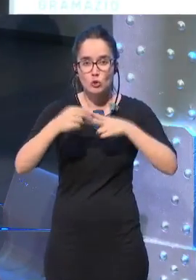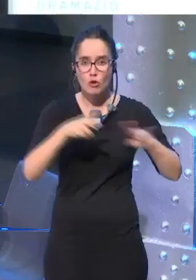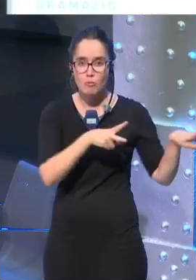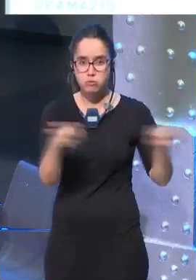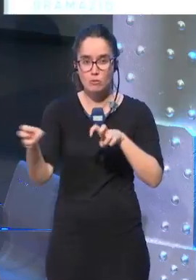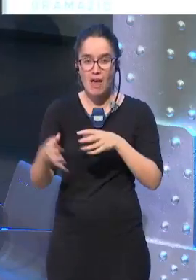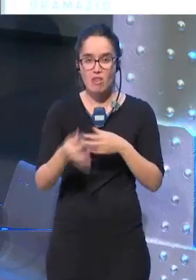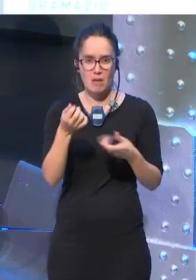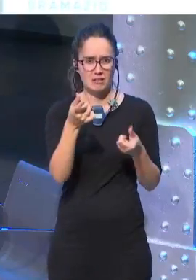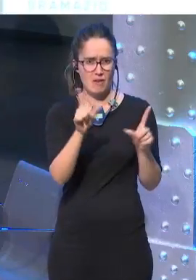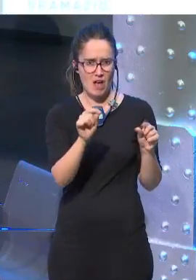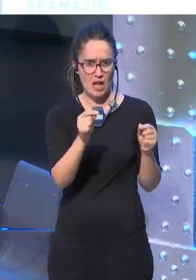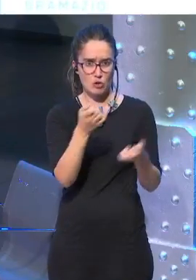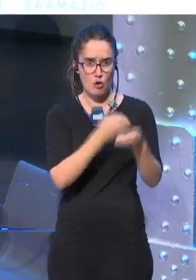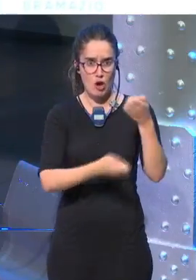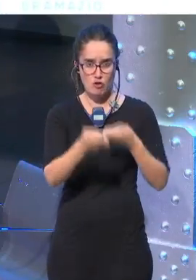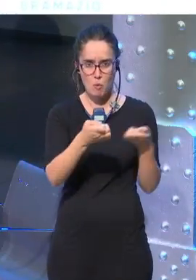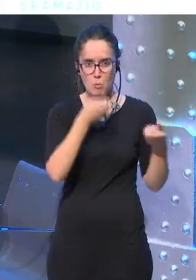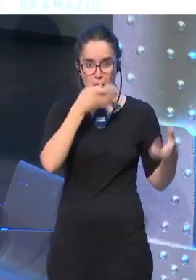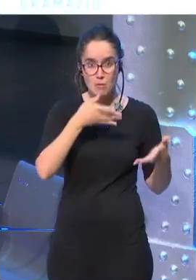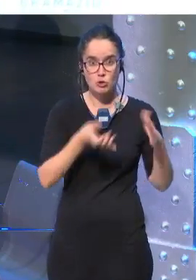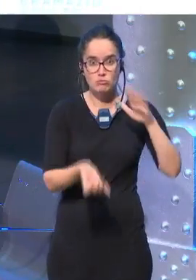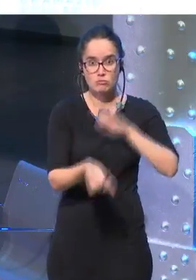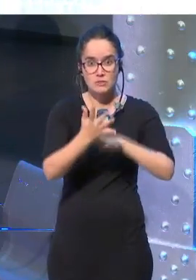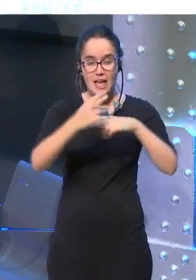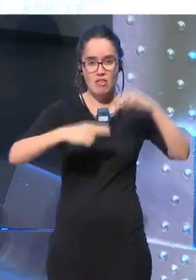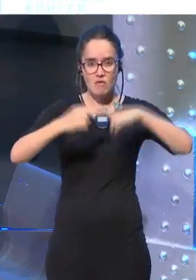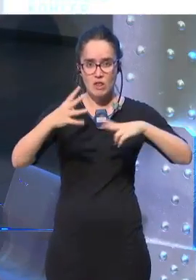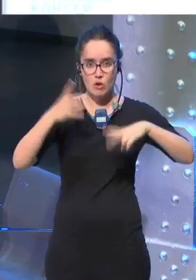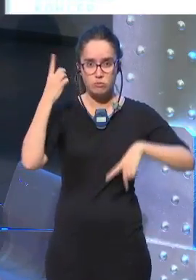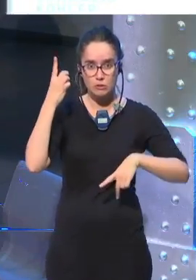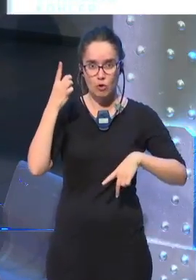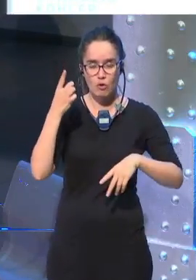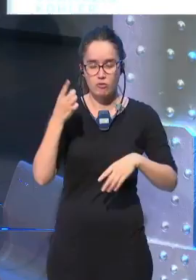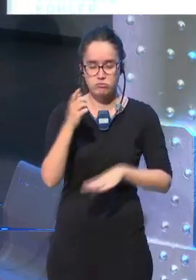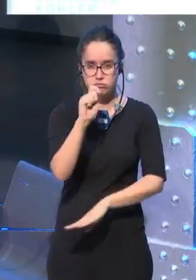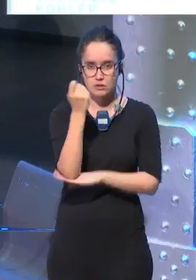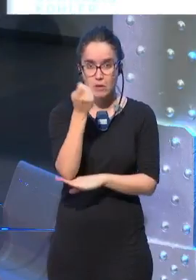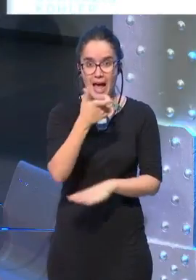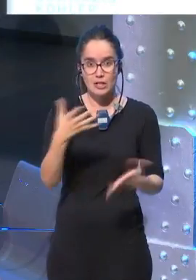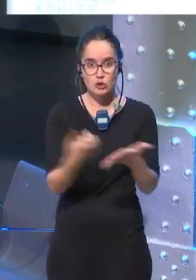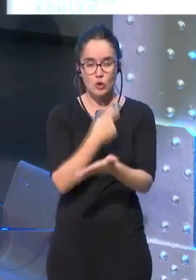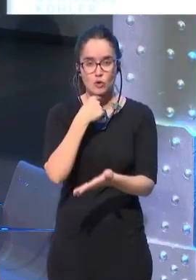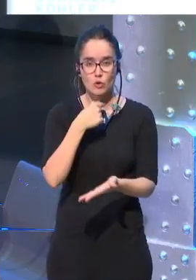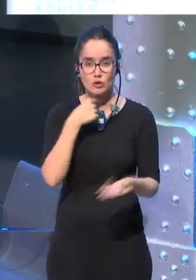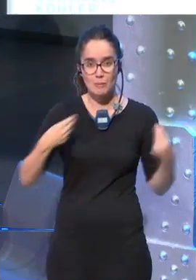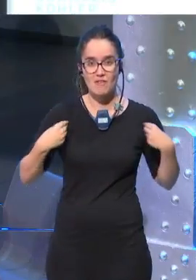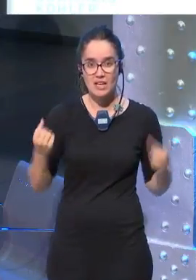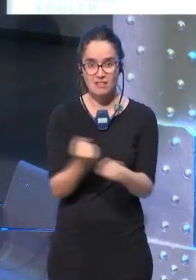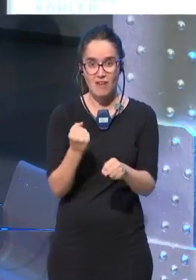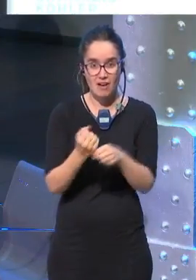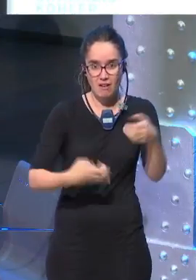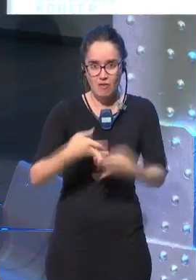es muy económico. De esta forma pudimos crear este edificio y puedo decir que a todos nos gusta vivir y trabajar en